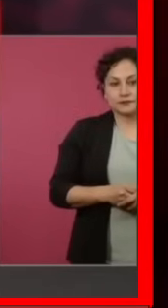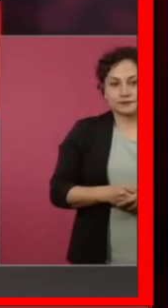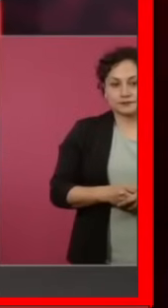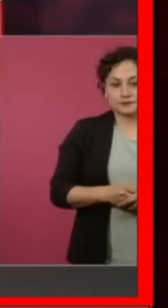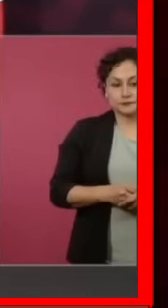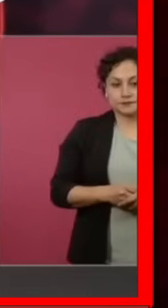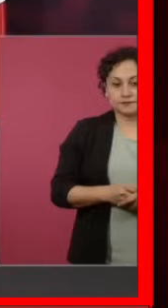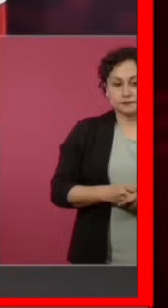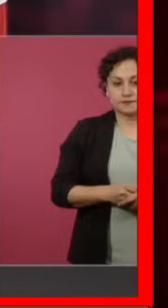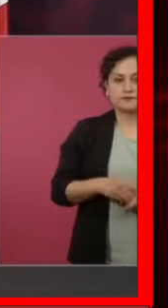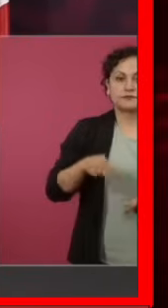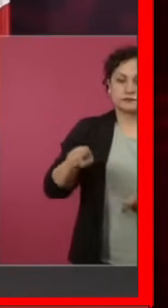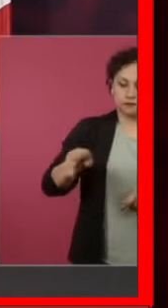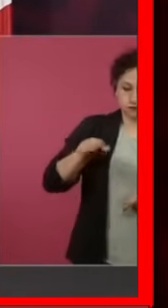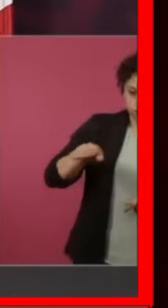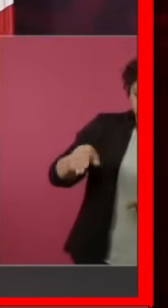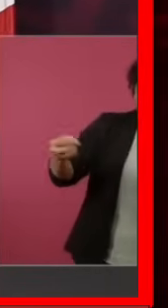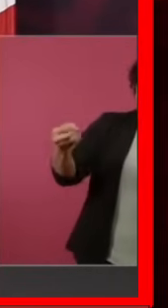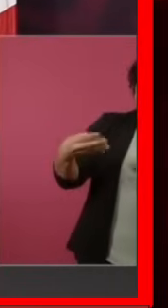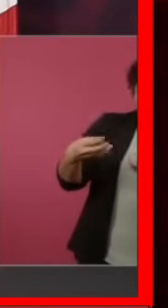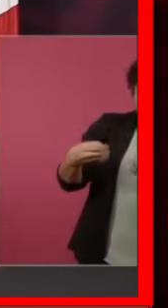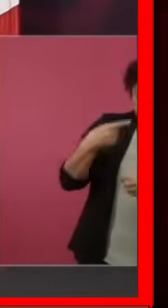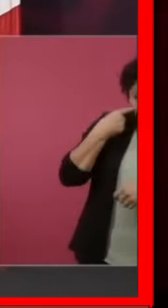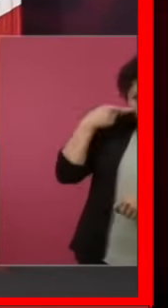la Procuraduría.